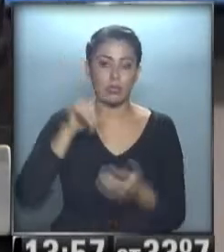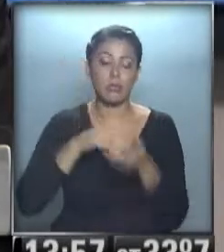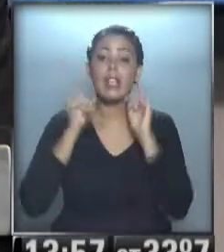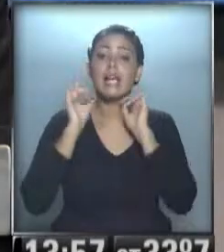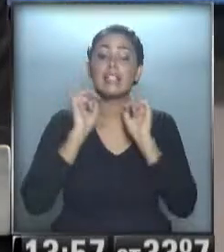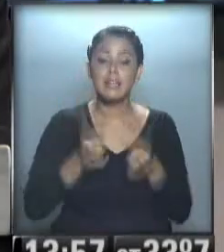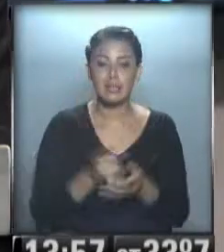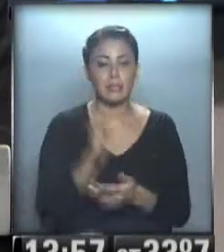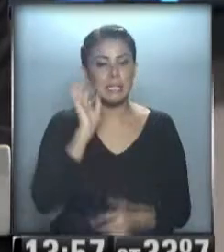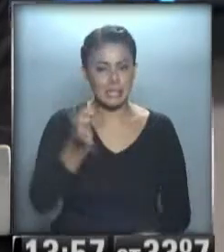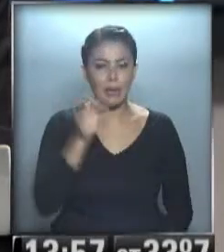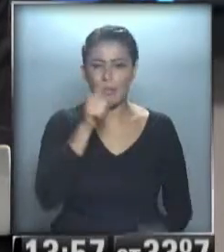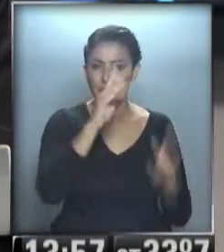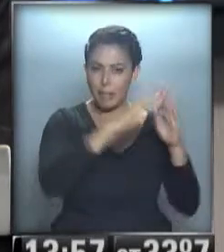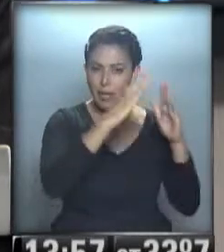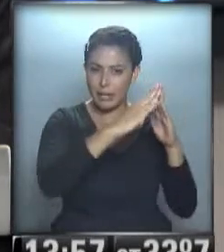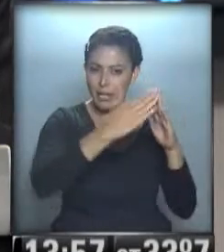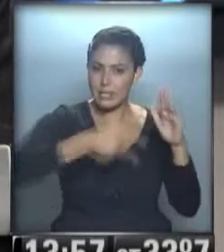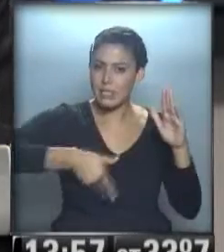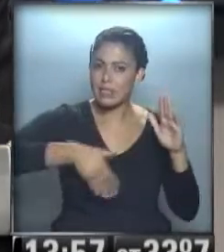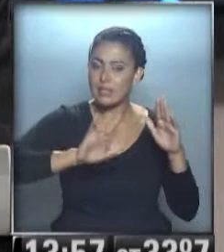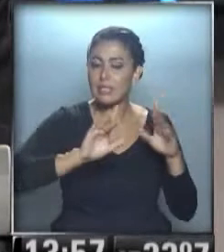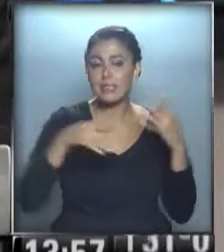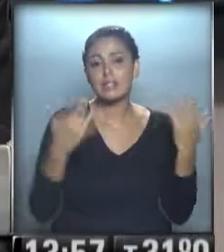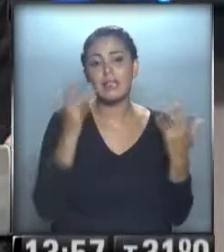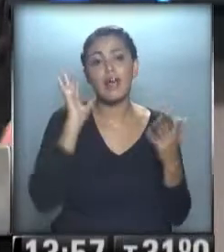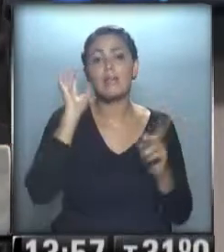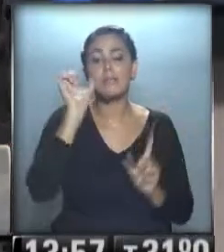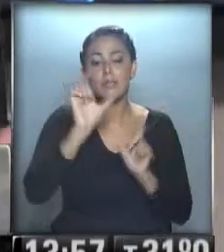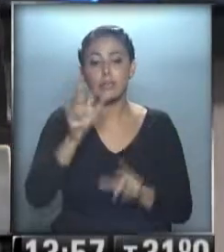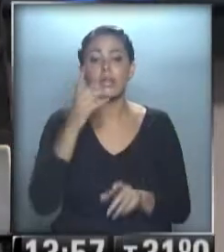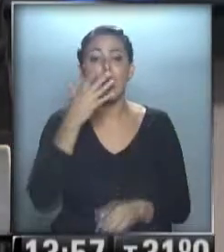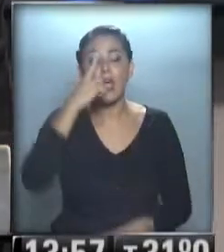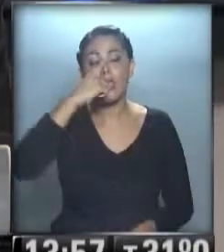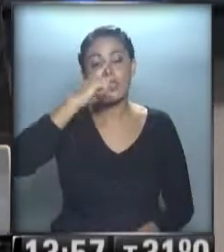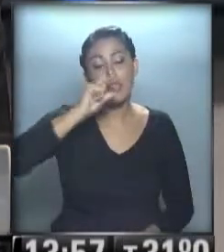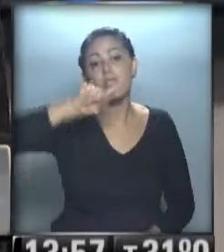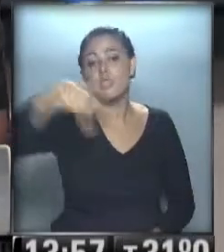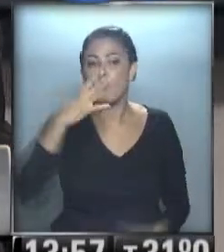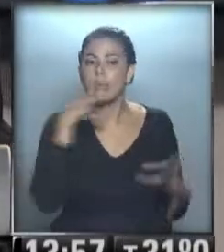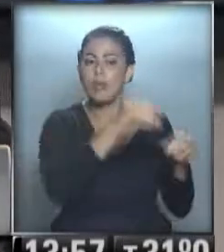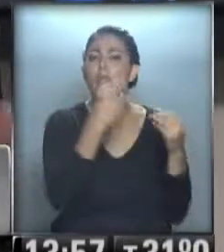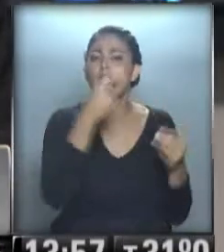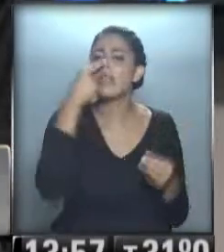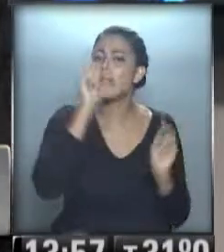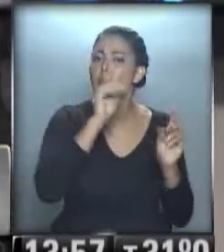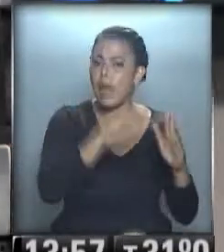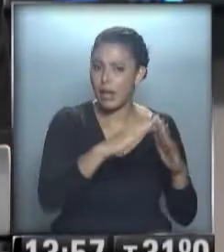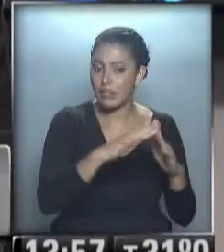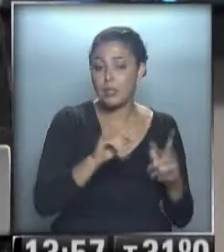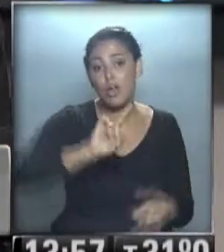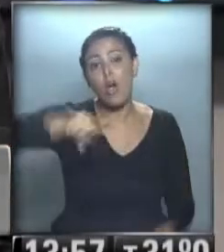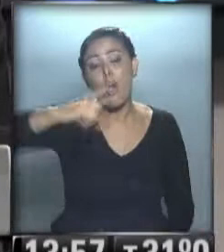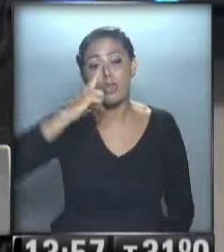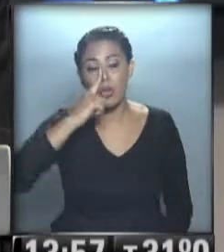estaba al tanto de que esa casa iba a ser justamente allanada el día después cuánto interés en esa casa bueno si lo había porque al otro día